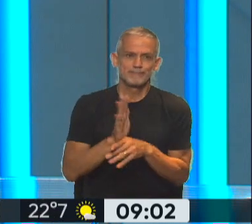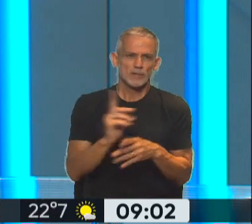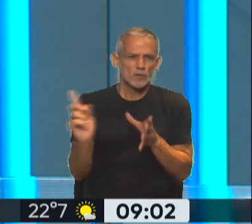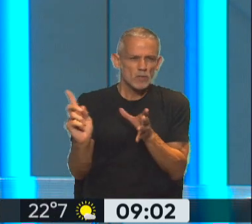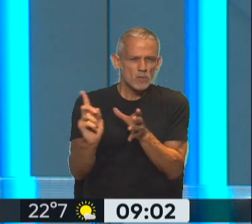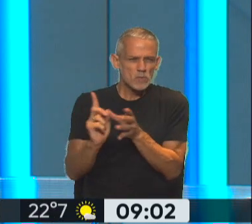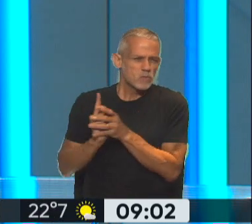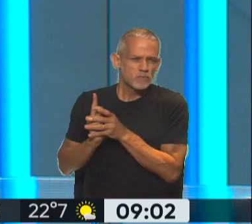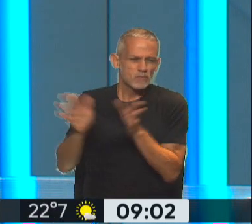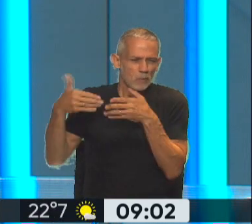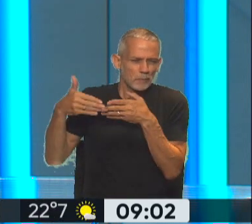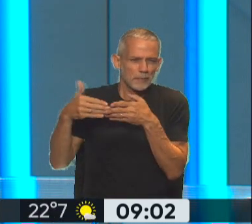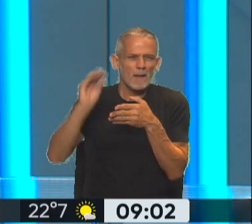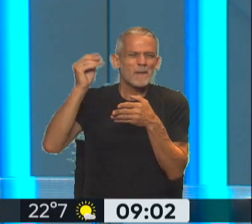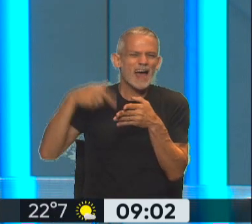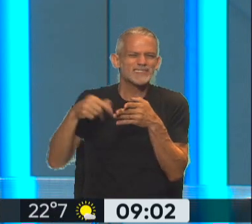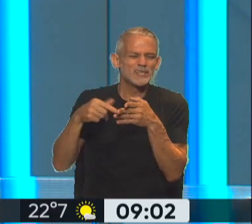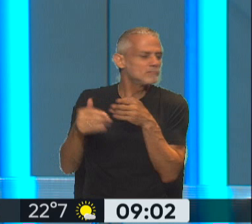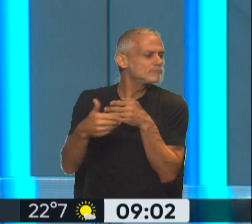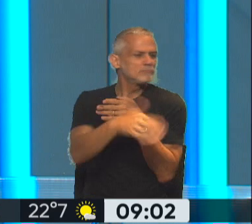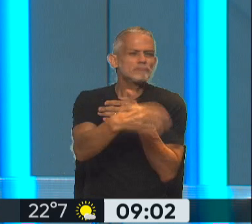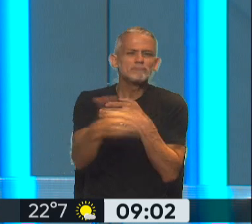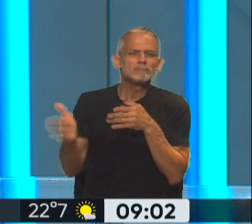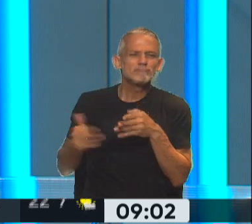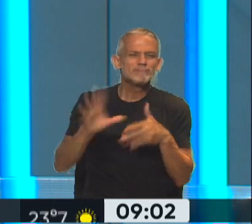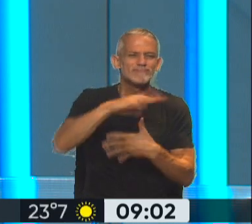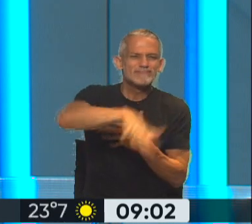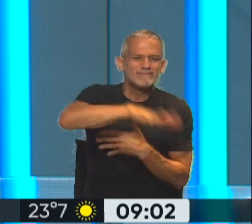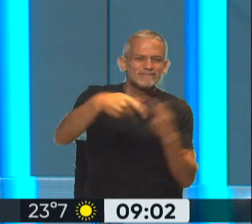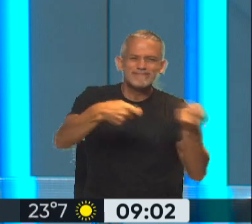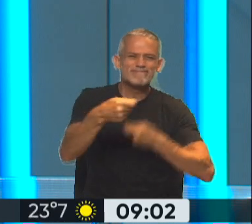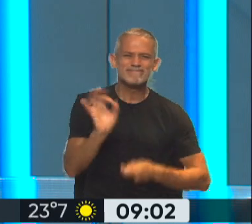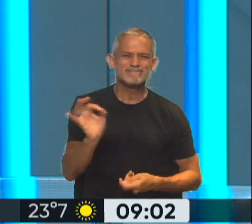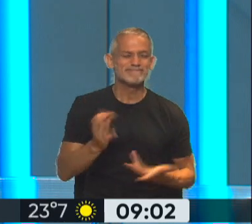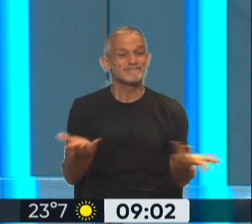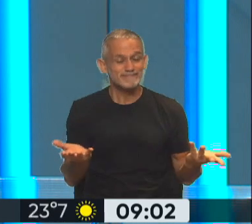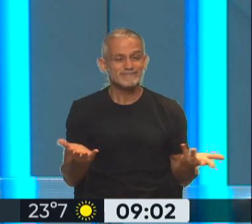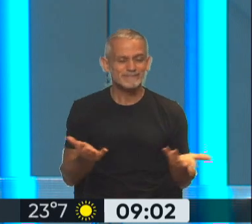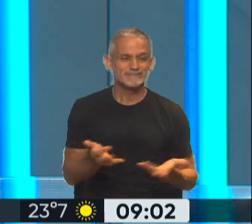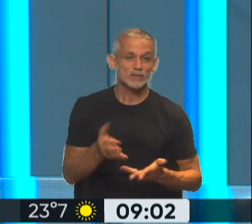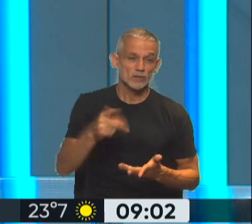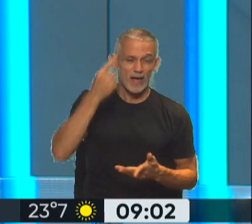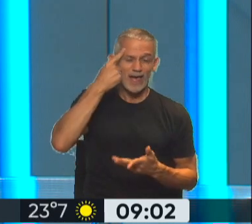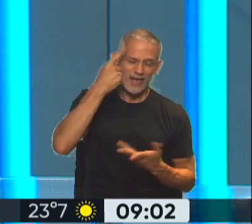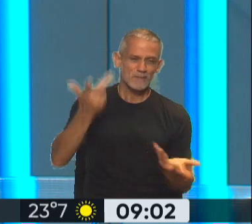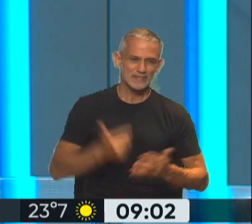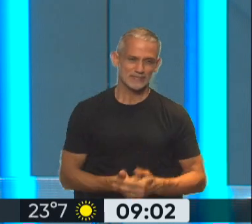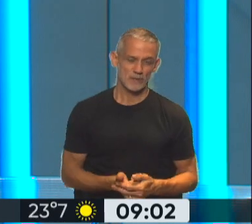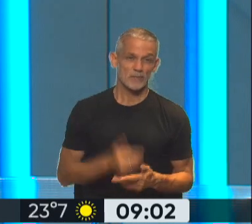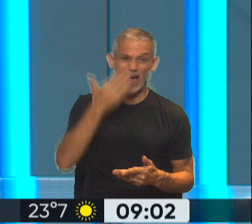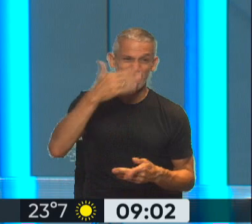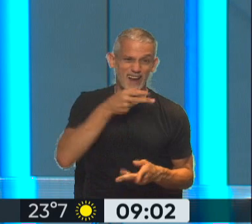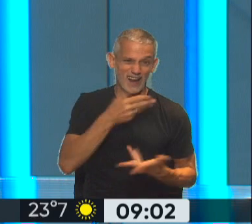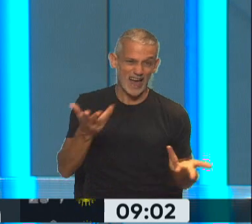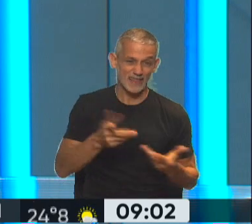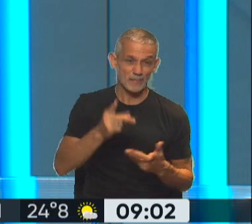dentro de Brasil y no generó ese modelo aperturista de la economía que tenía planteado vuelvo a decir nunca